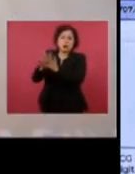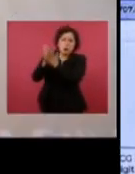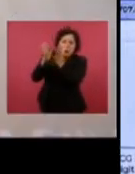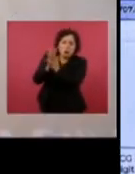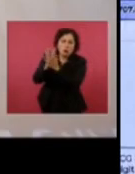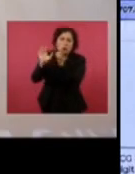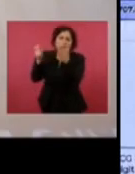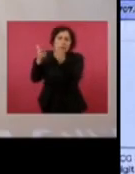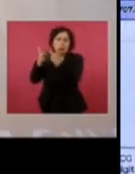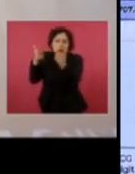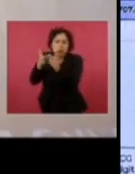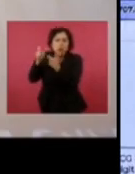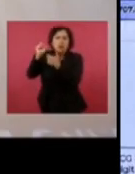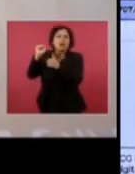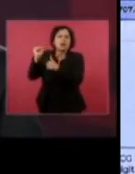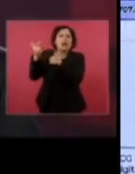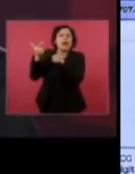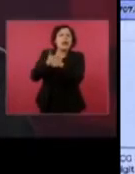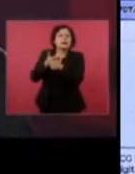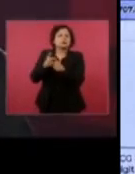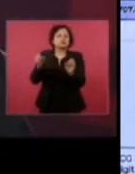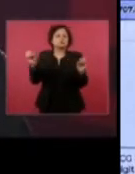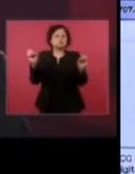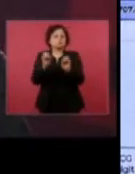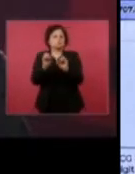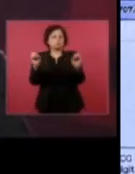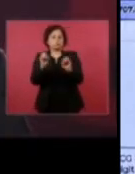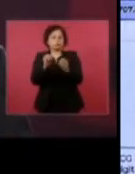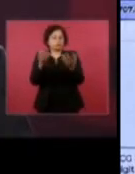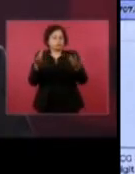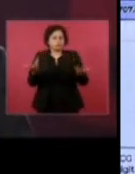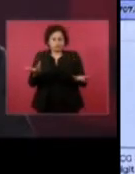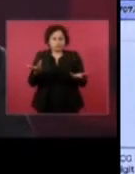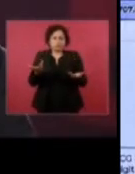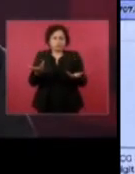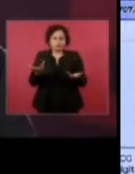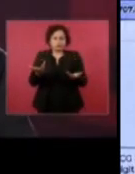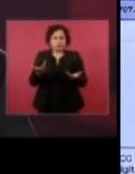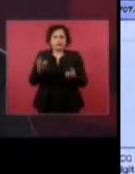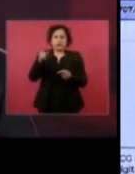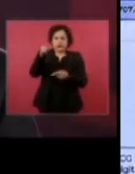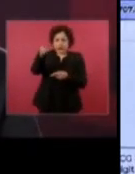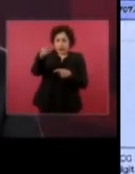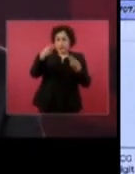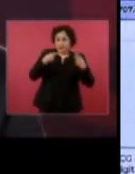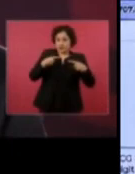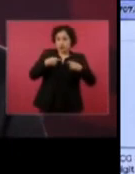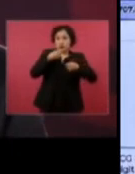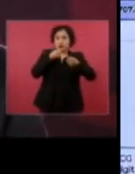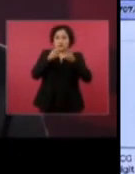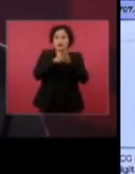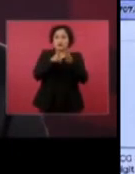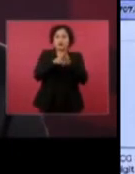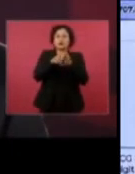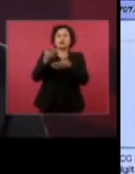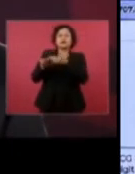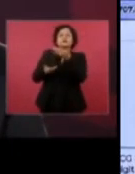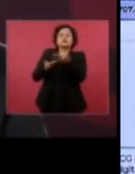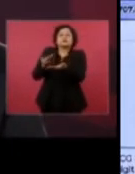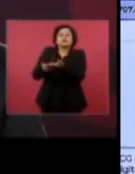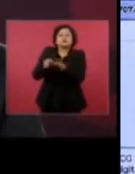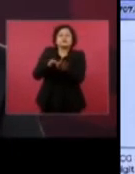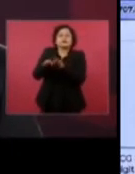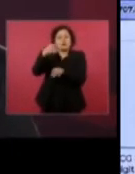tiene perfectamente definido eh Quiénes son los responsables toda vez que